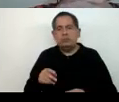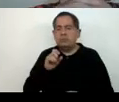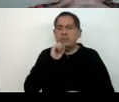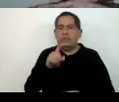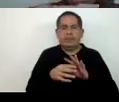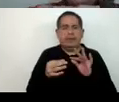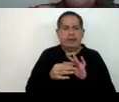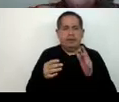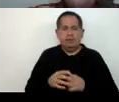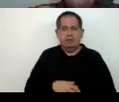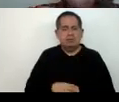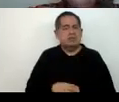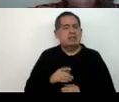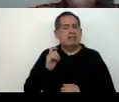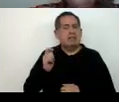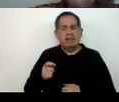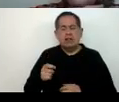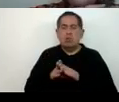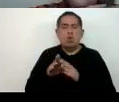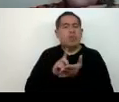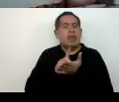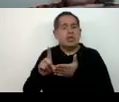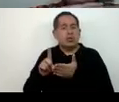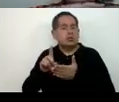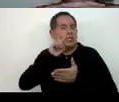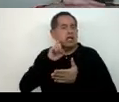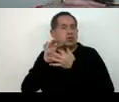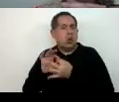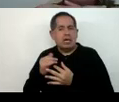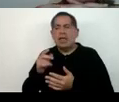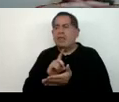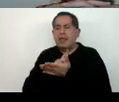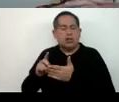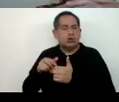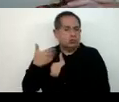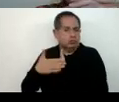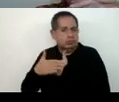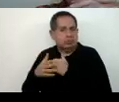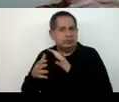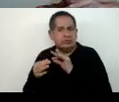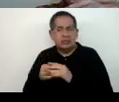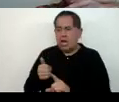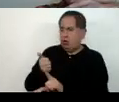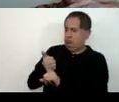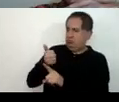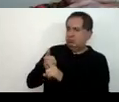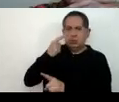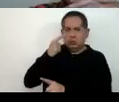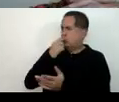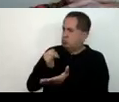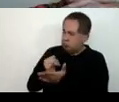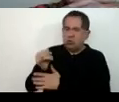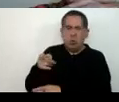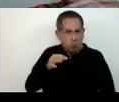se promueve dentro de los derechos sexuales y de los derechos reproductivos, pues es la autonomía. Y